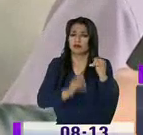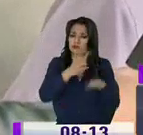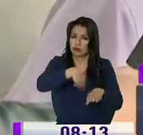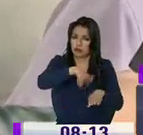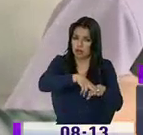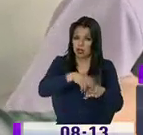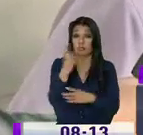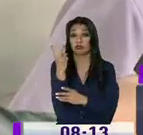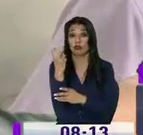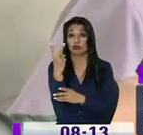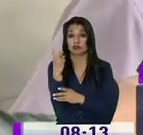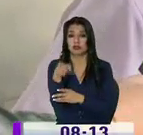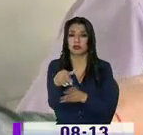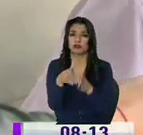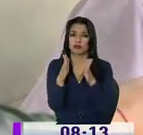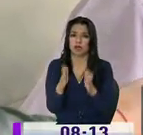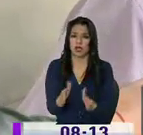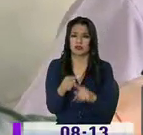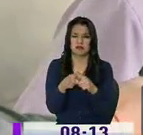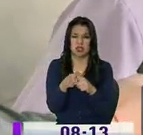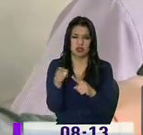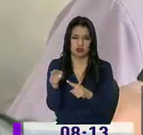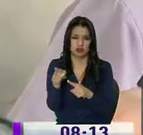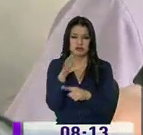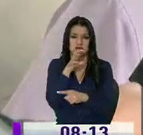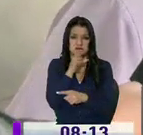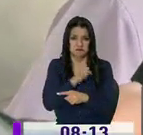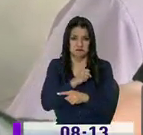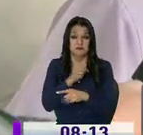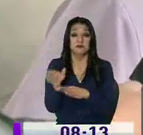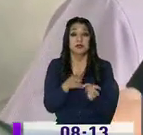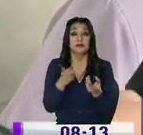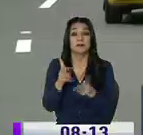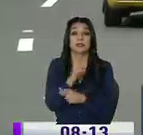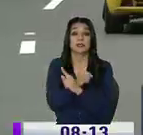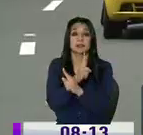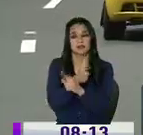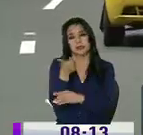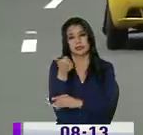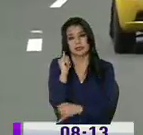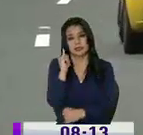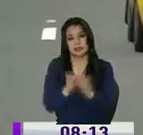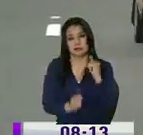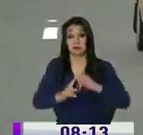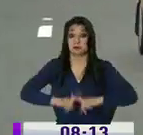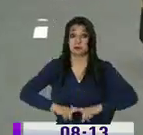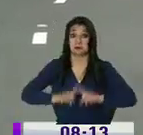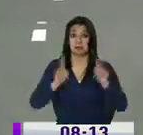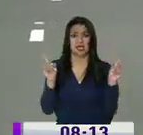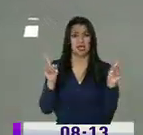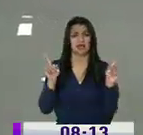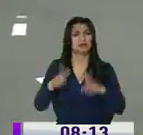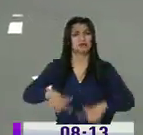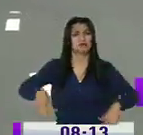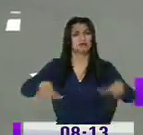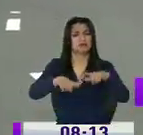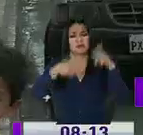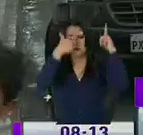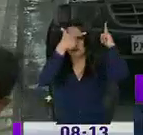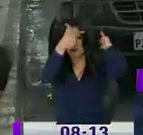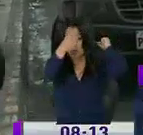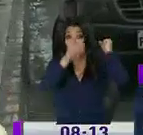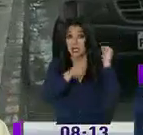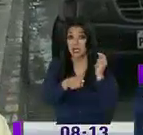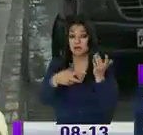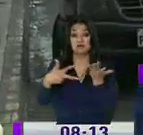12... los medios pasajes y la discapacidad, que es la de 10 centavos. Sin embargo, el panorama cambió en el sector de La Marín. En las